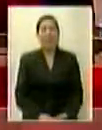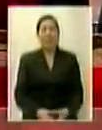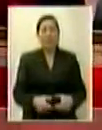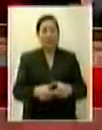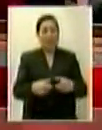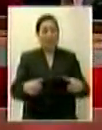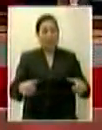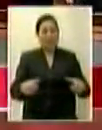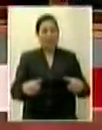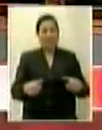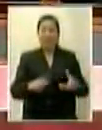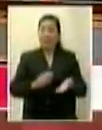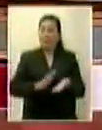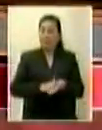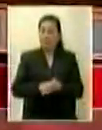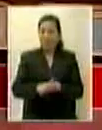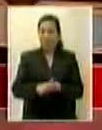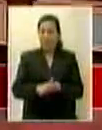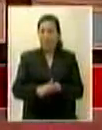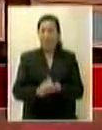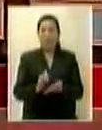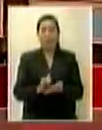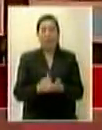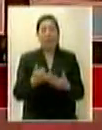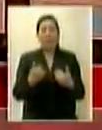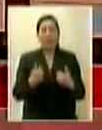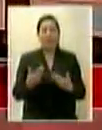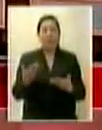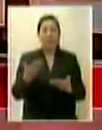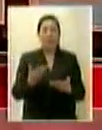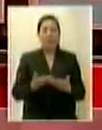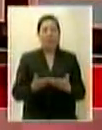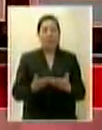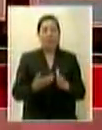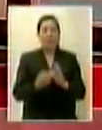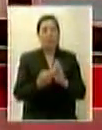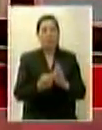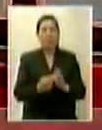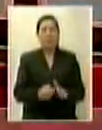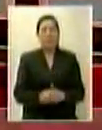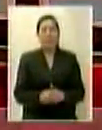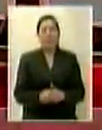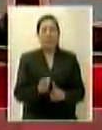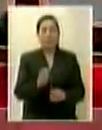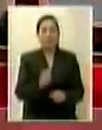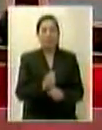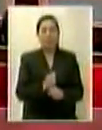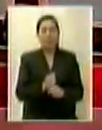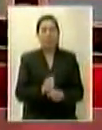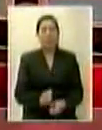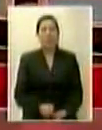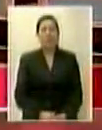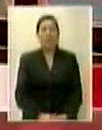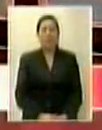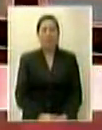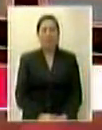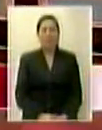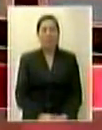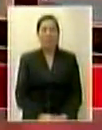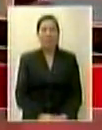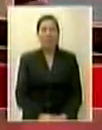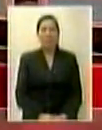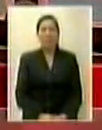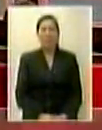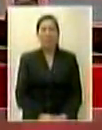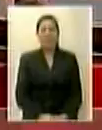carta simbólica de desagravio y reconocimiento al representante de los trabajadores reincorporados, el